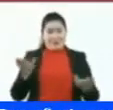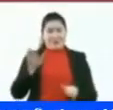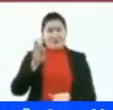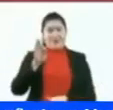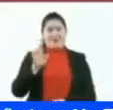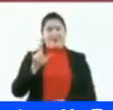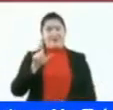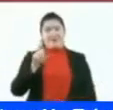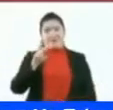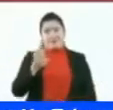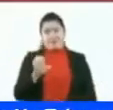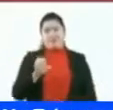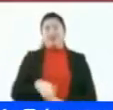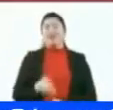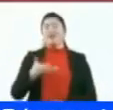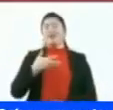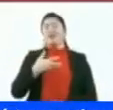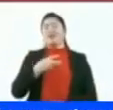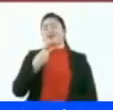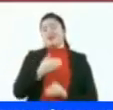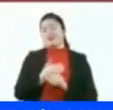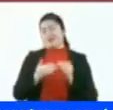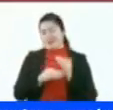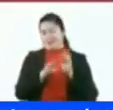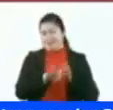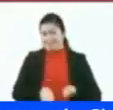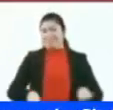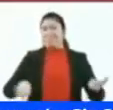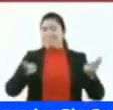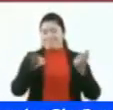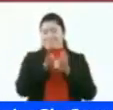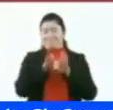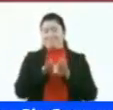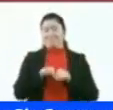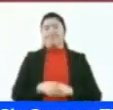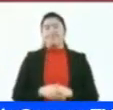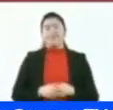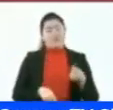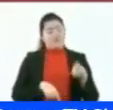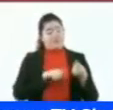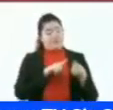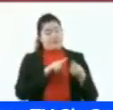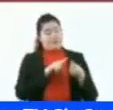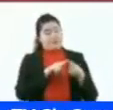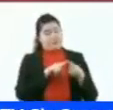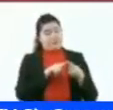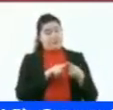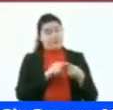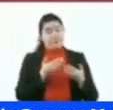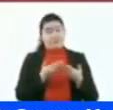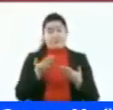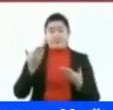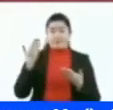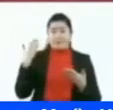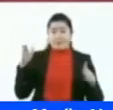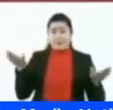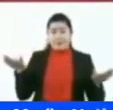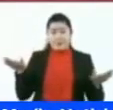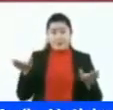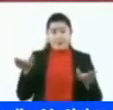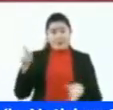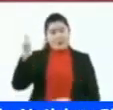dos grandes virtudes, o tiene varias, pero entre otras para la ciudad dos. La primera es que si se hubiera hecho el aeropuerto